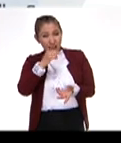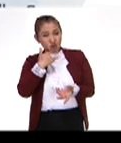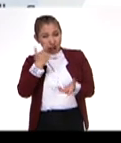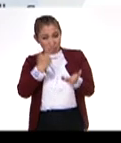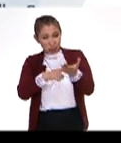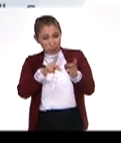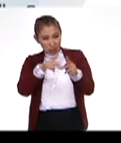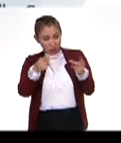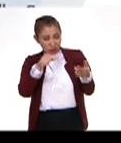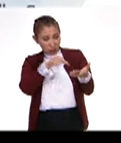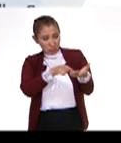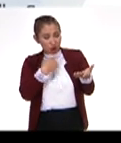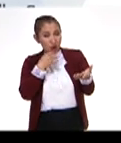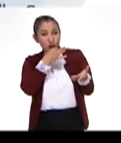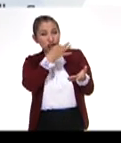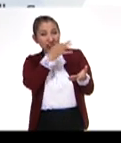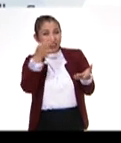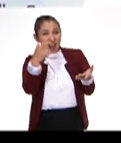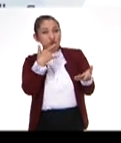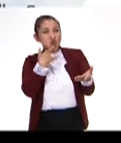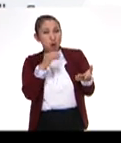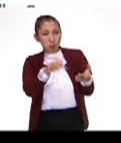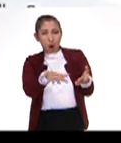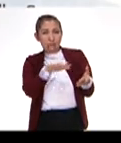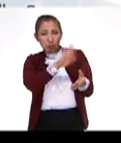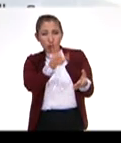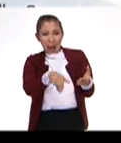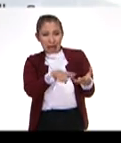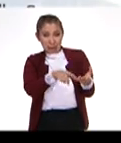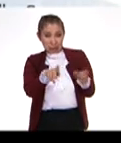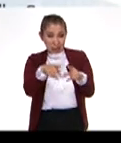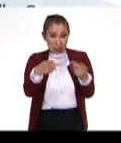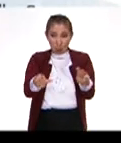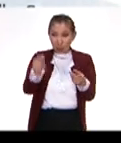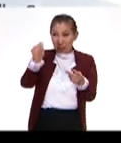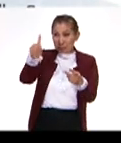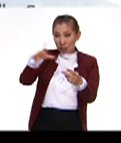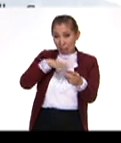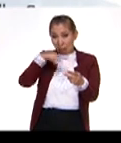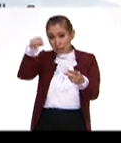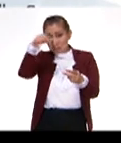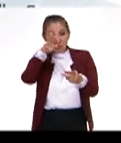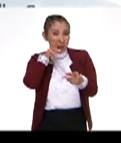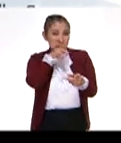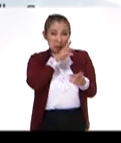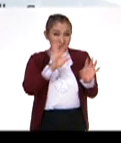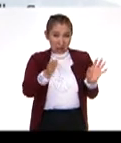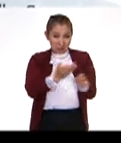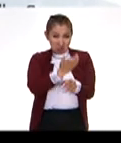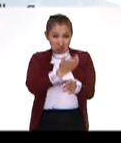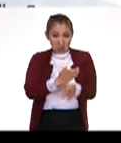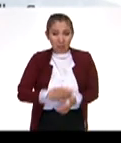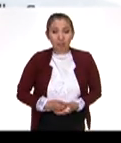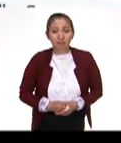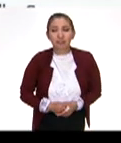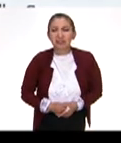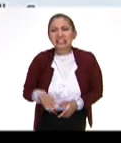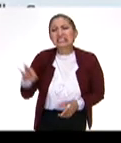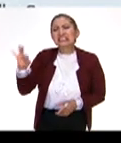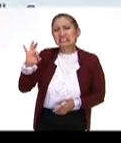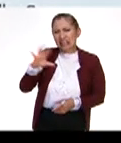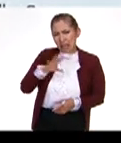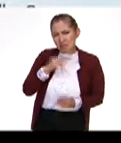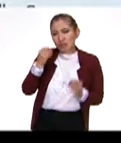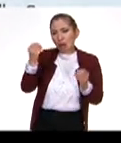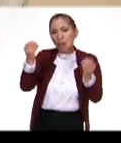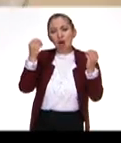llena los periódicos, las revistas, los programas de televisión, los noticieros? Quizás sí tenemos